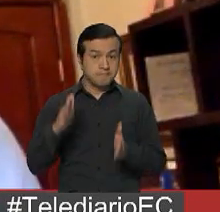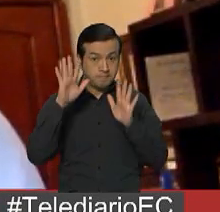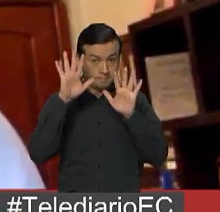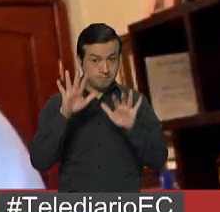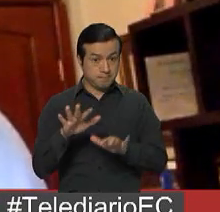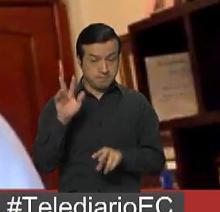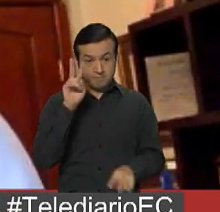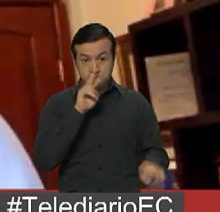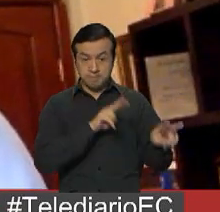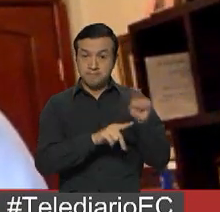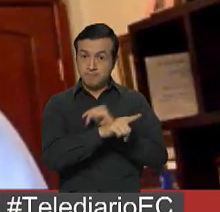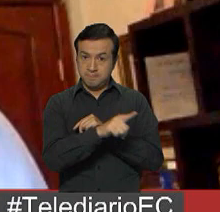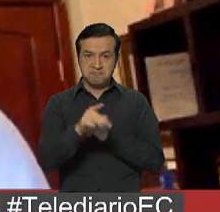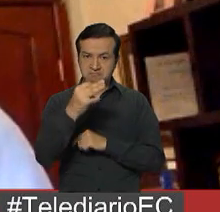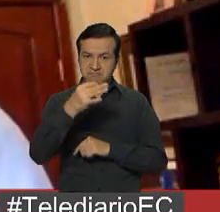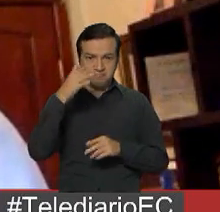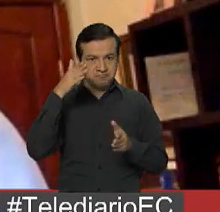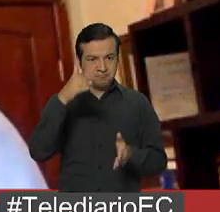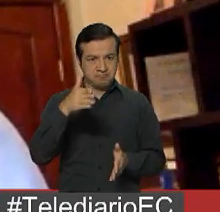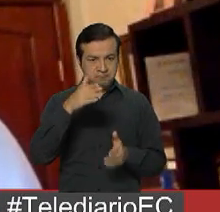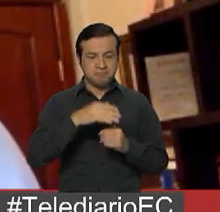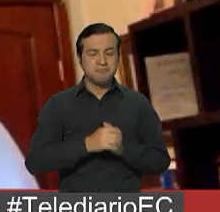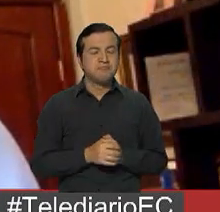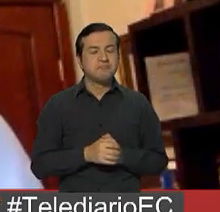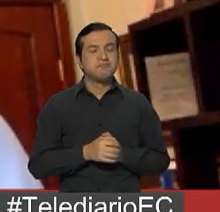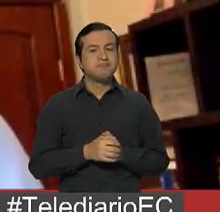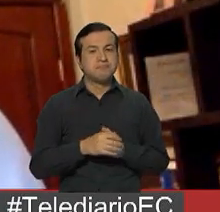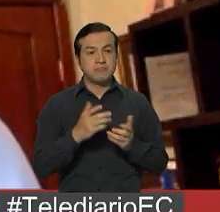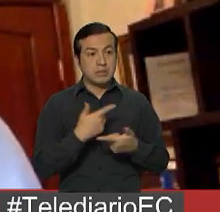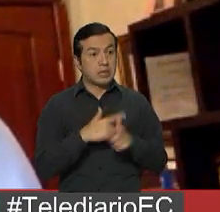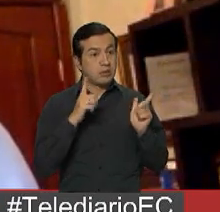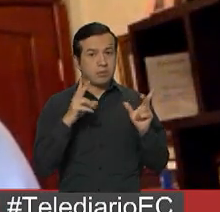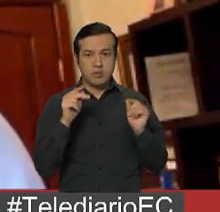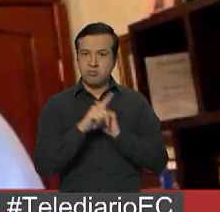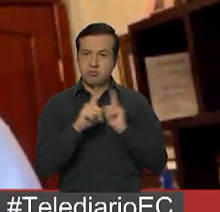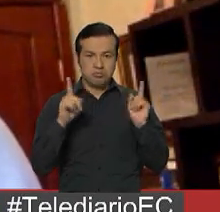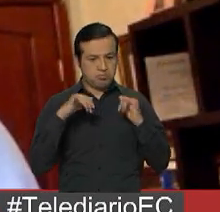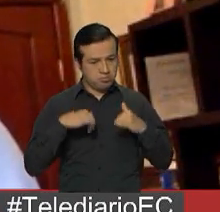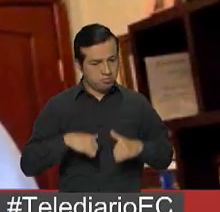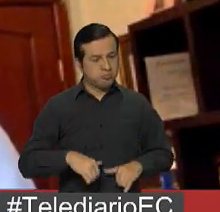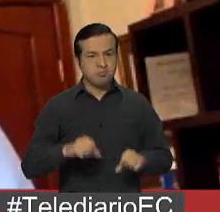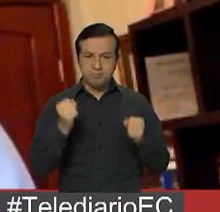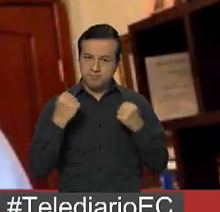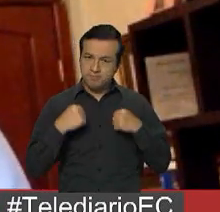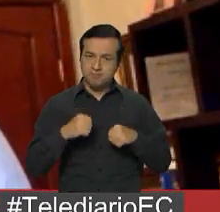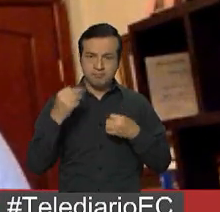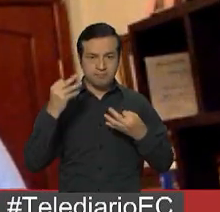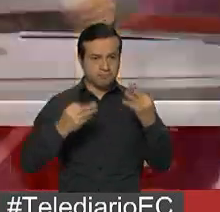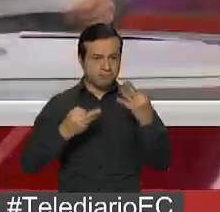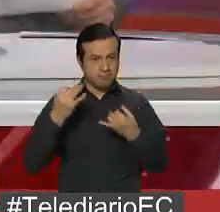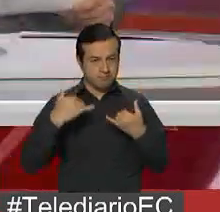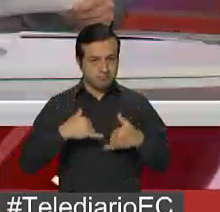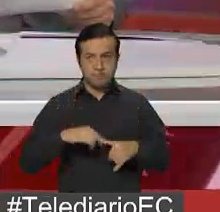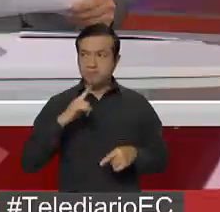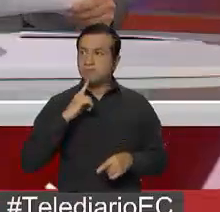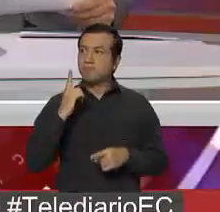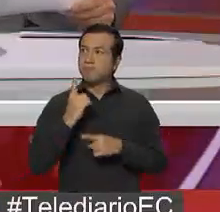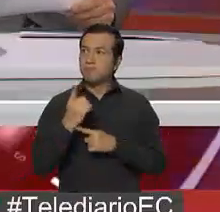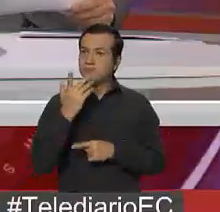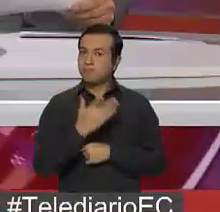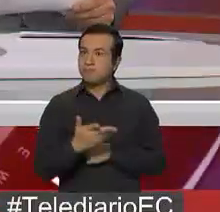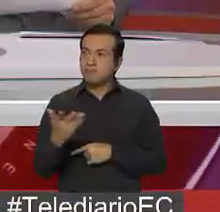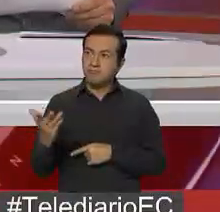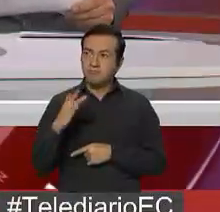y eso es lo que vamos a llegar a probar de la gare gasto que bing unidad vamos a seguirlos y vamos a llevarlos a la justicia es cierto lo que usted dice